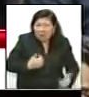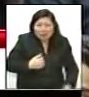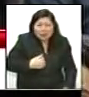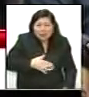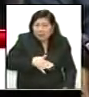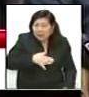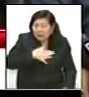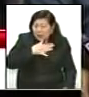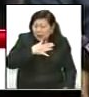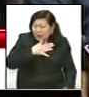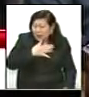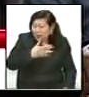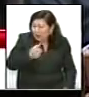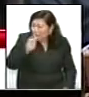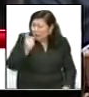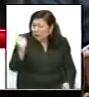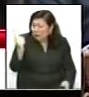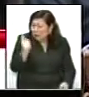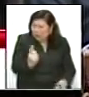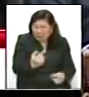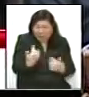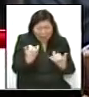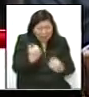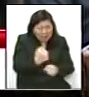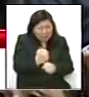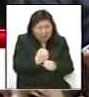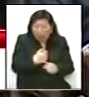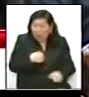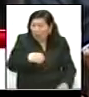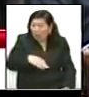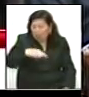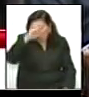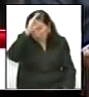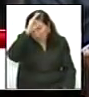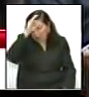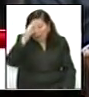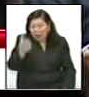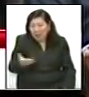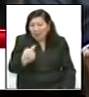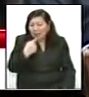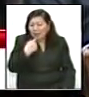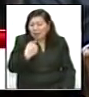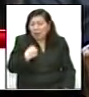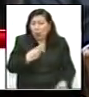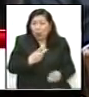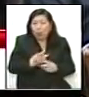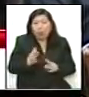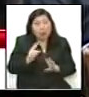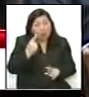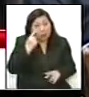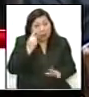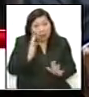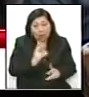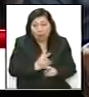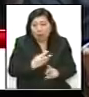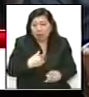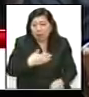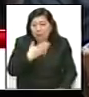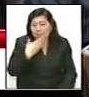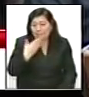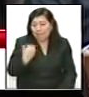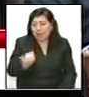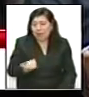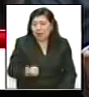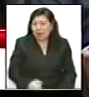que habían contratado a esa persona. ¿De verdad? Hubiera tenido que decirle a mi seguridad, ojo, un momentito, cuídenme mejor. Yo